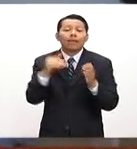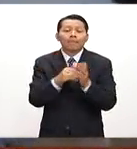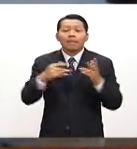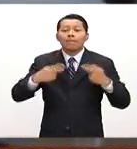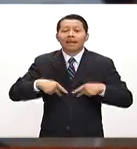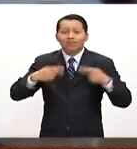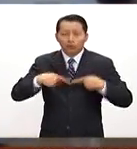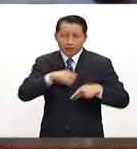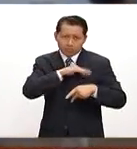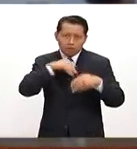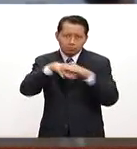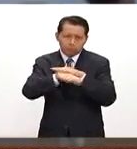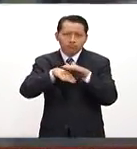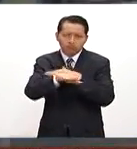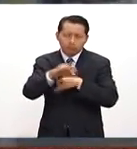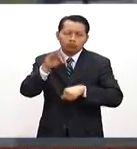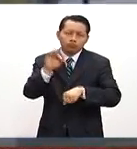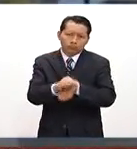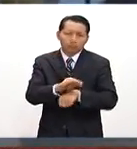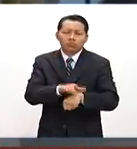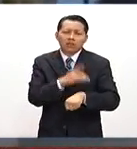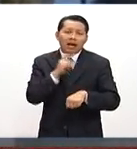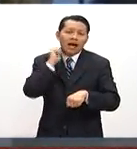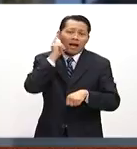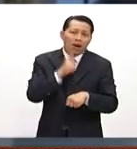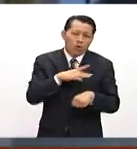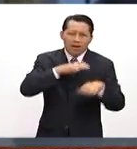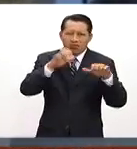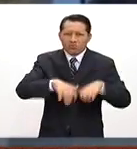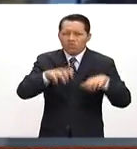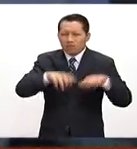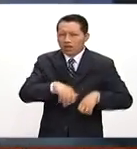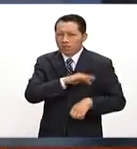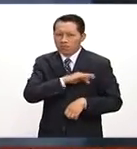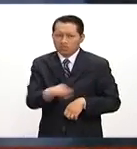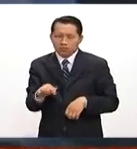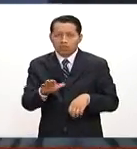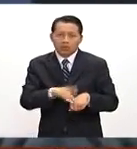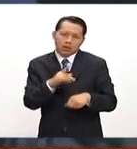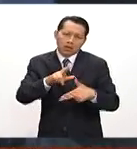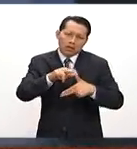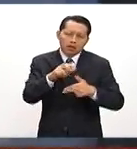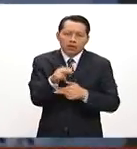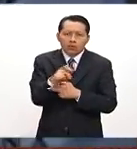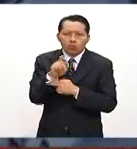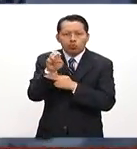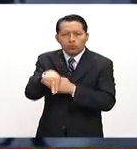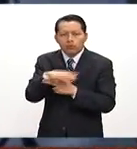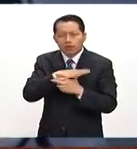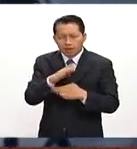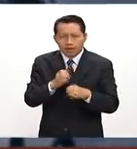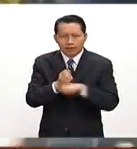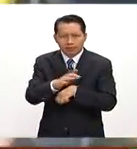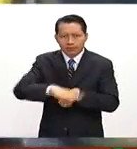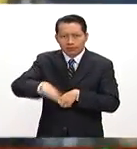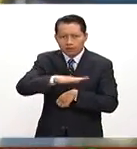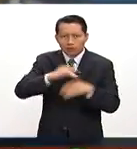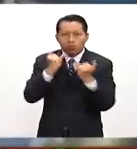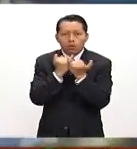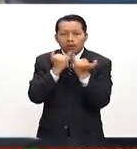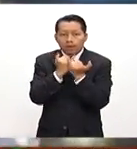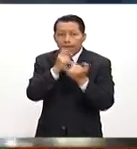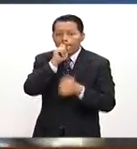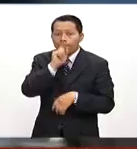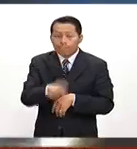personas ante las eventuales contingencias que generen las lluvias que está ocasionando Newton a su paso por nuestro estado. La gobernadora